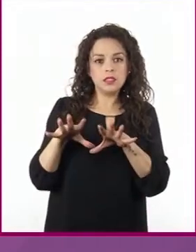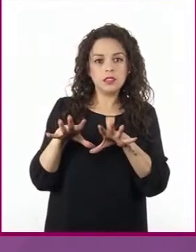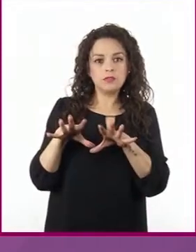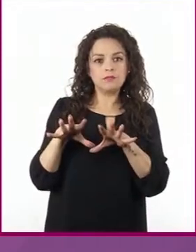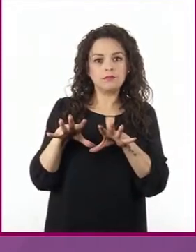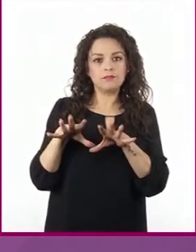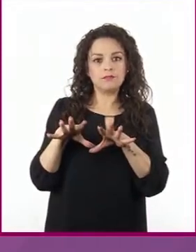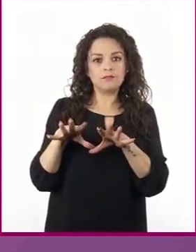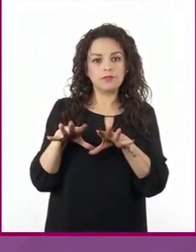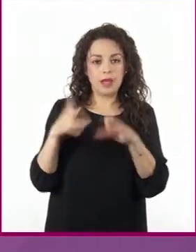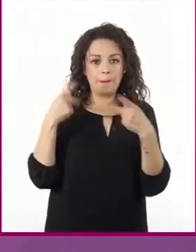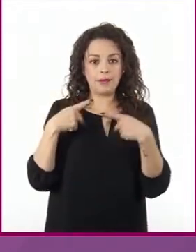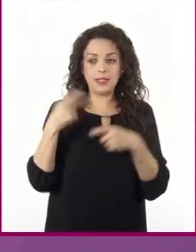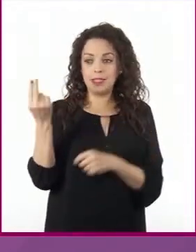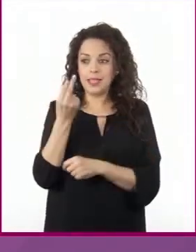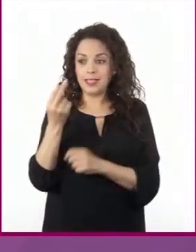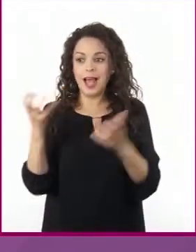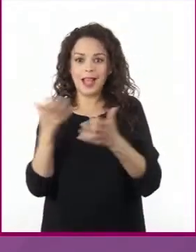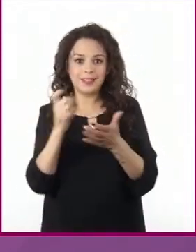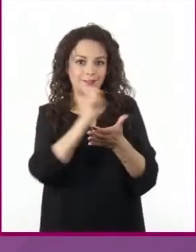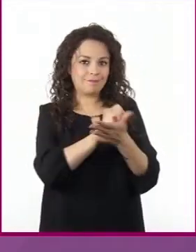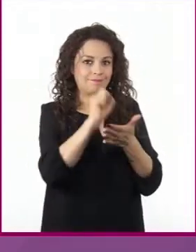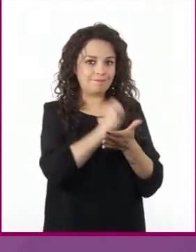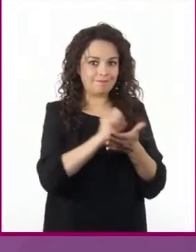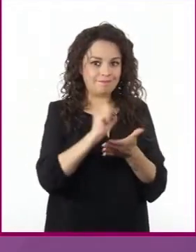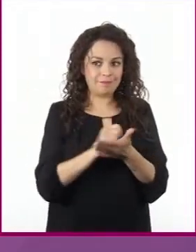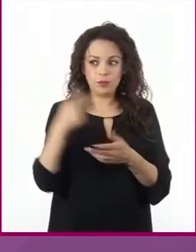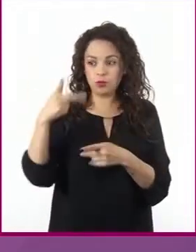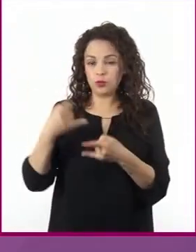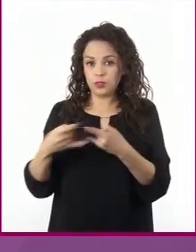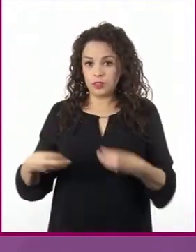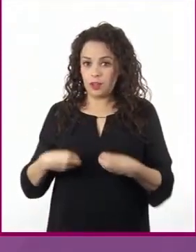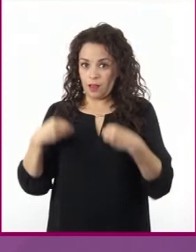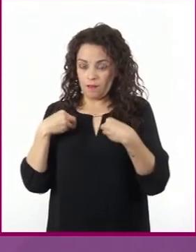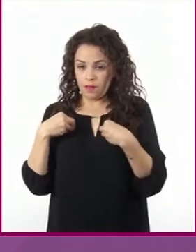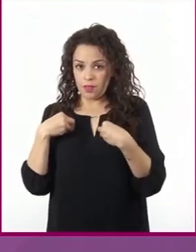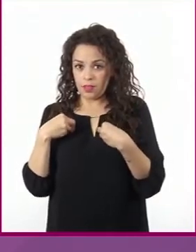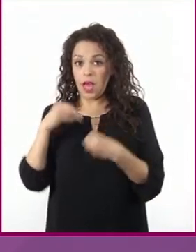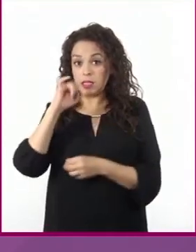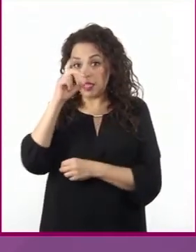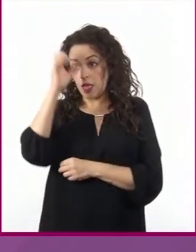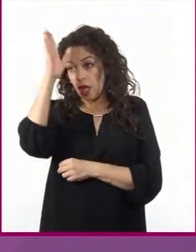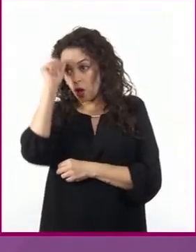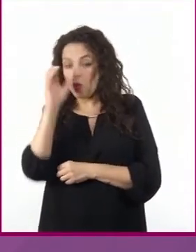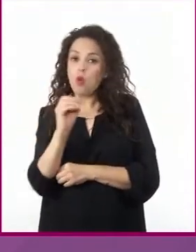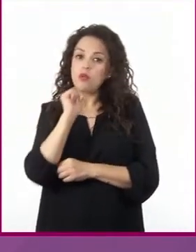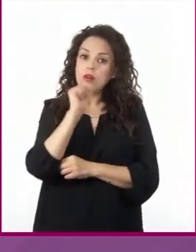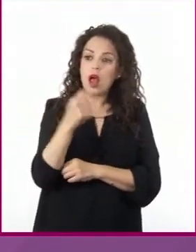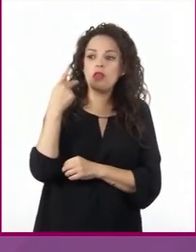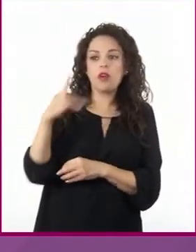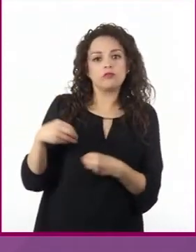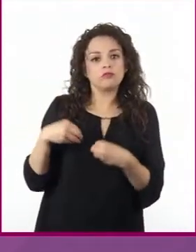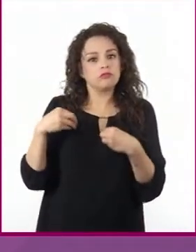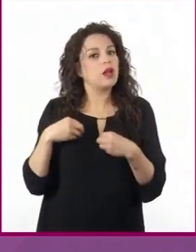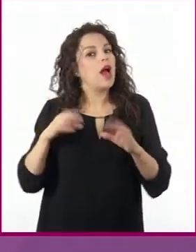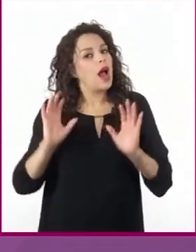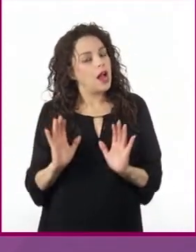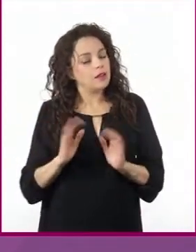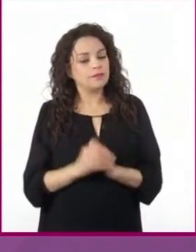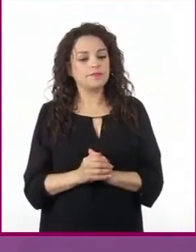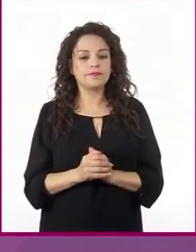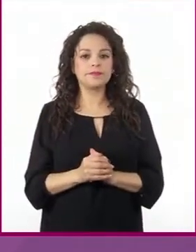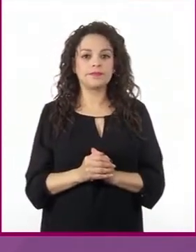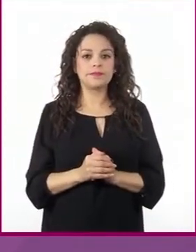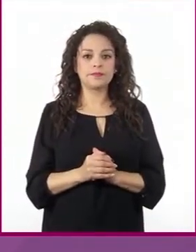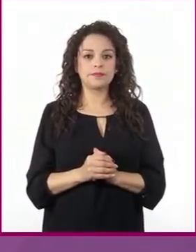requieren una biografía, ya sea a favor o en contra, ¿no? ¿Por qué recomendarías a los jóvenes